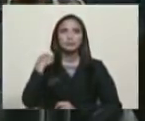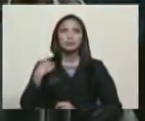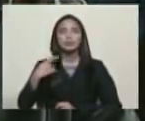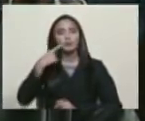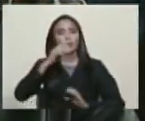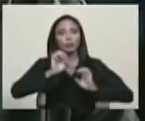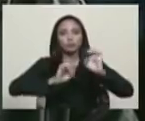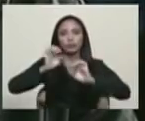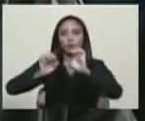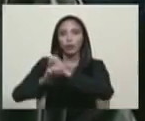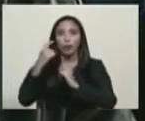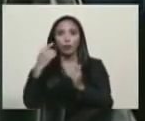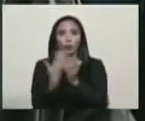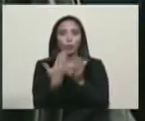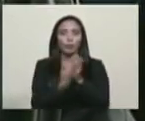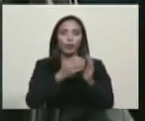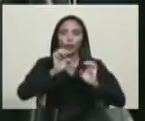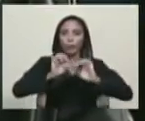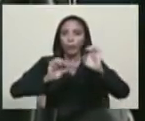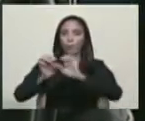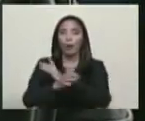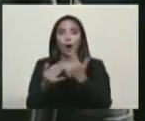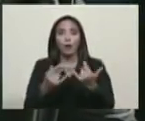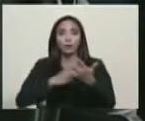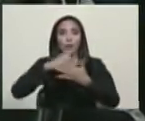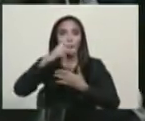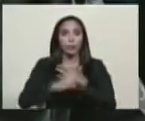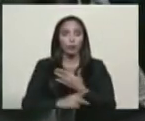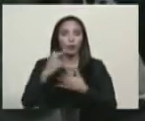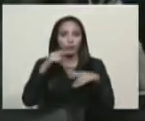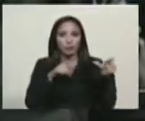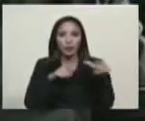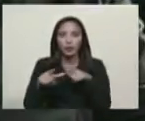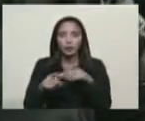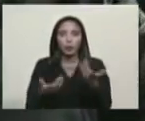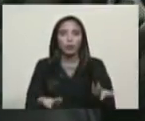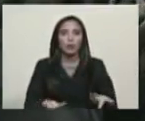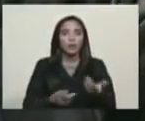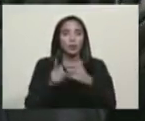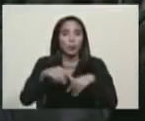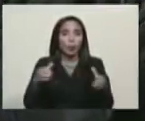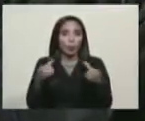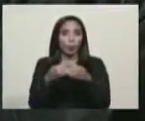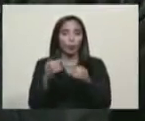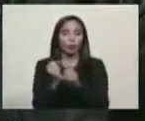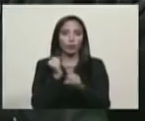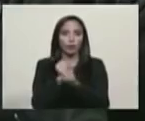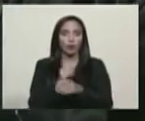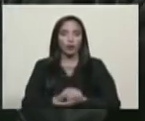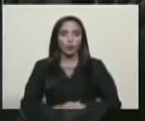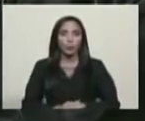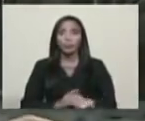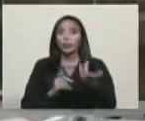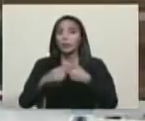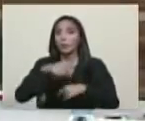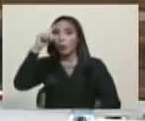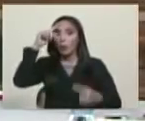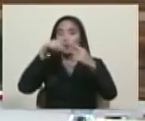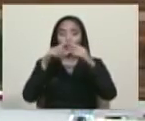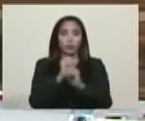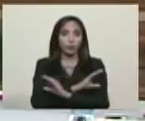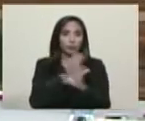evaluando en tiempo real. Tenemos un programa, tenemos un equipo y tenemos un rumbo muy